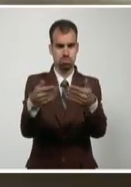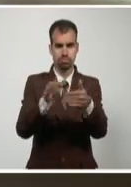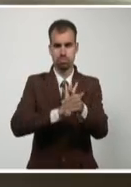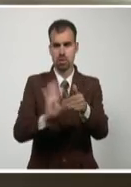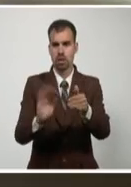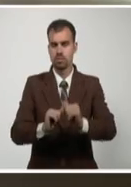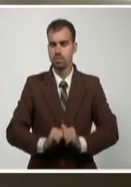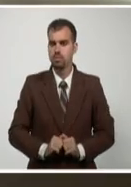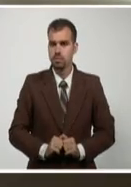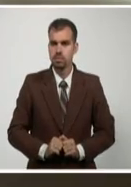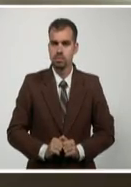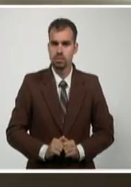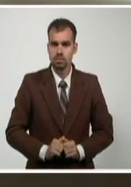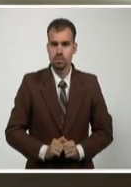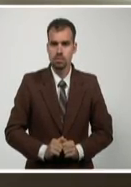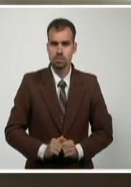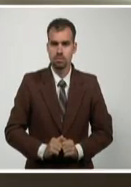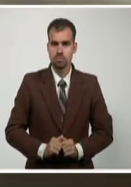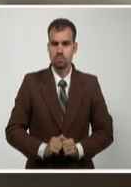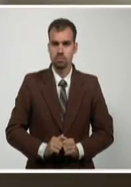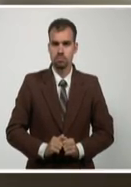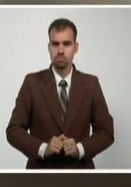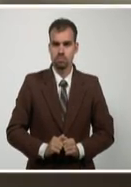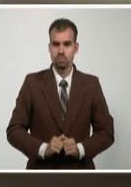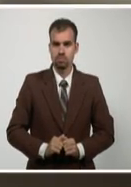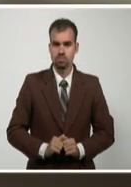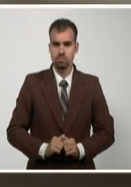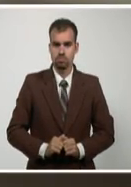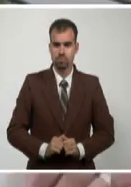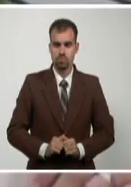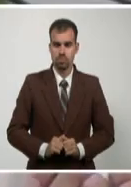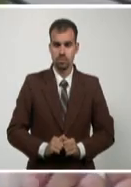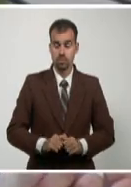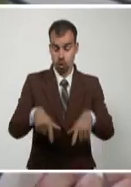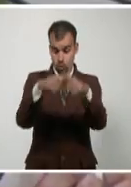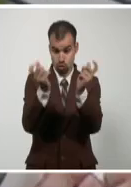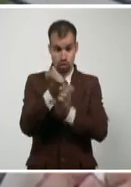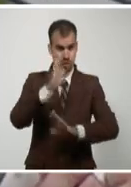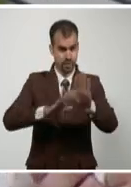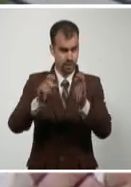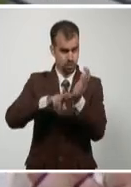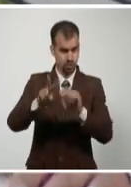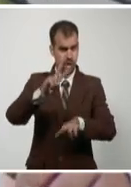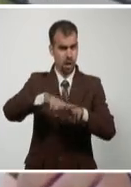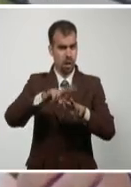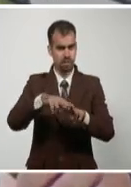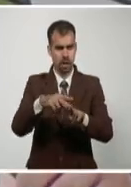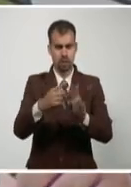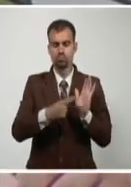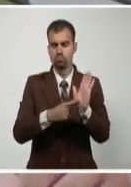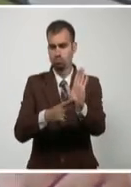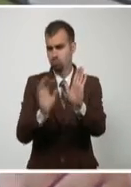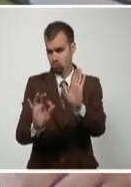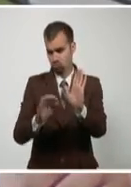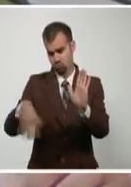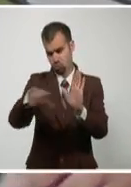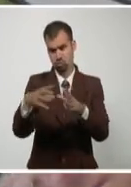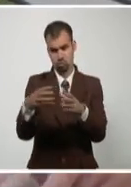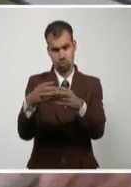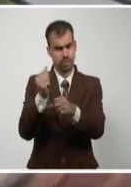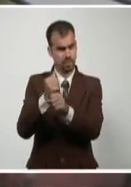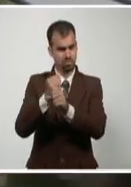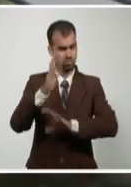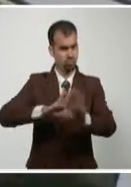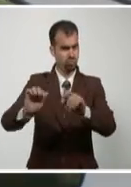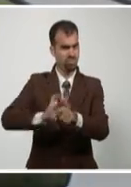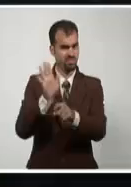limitada. Ante esta realidad, el Consejo de Defensa Provincial de La Habana presentó al Grupo de Trabajo del Gobierno una propuesta de